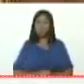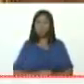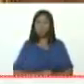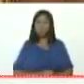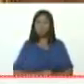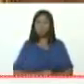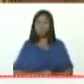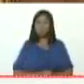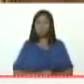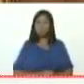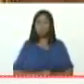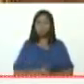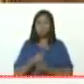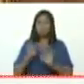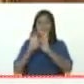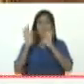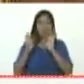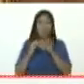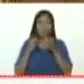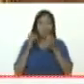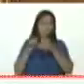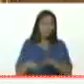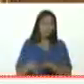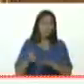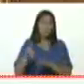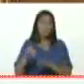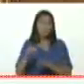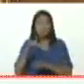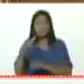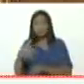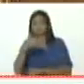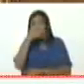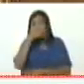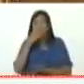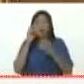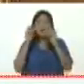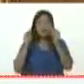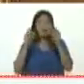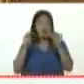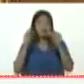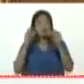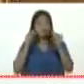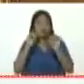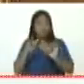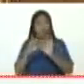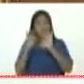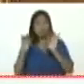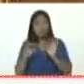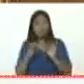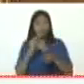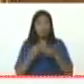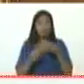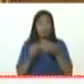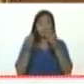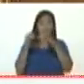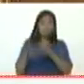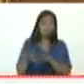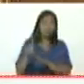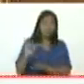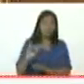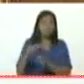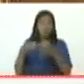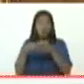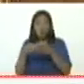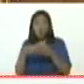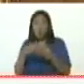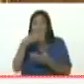Es una forma de rendirse frente a los fascistas, lo alerto. Es una forma de rendirse frente a los fascistas.